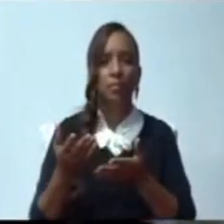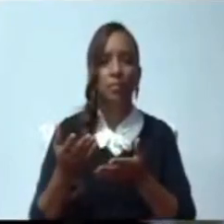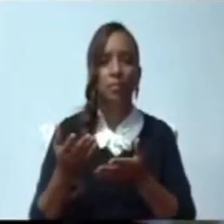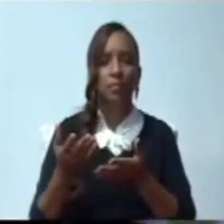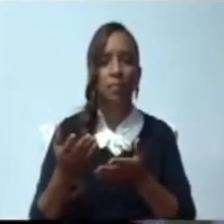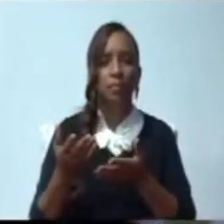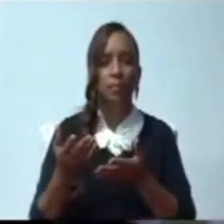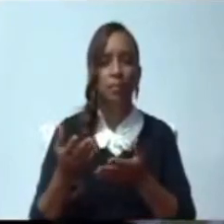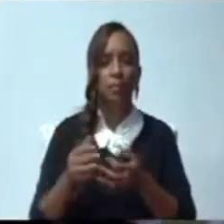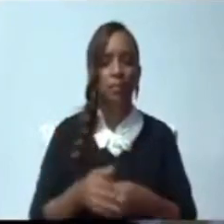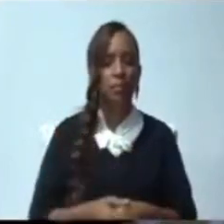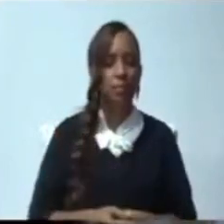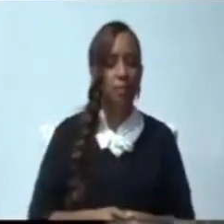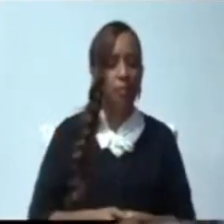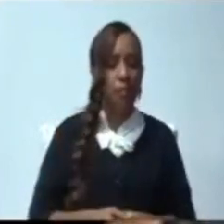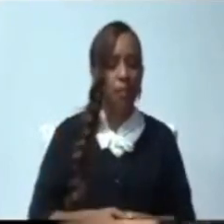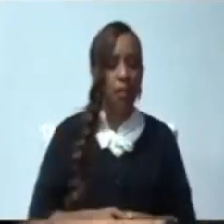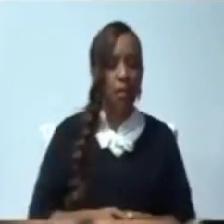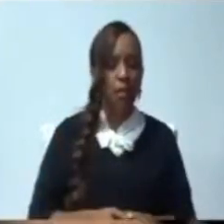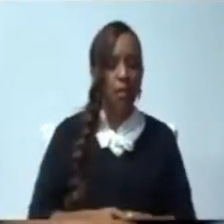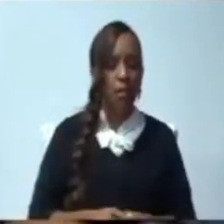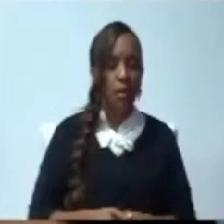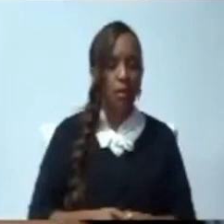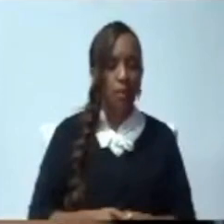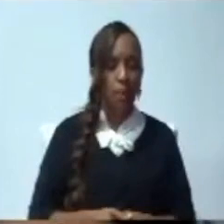Yo estoy identificando plenamente